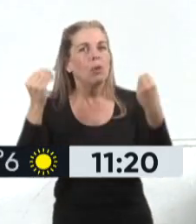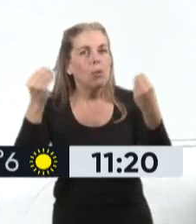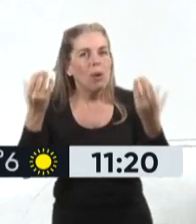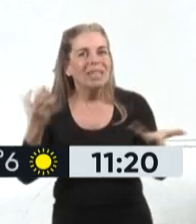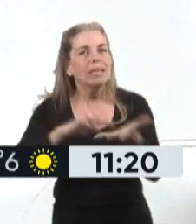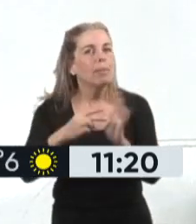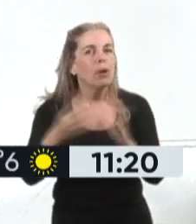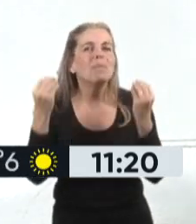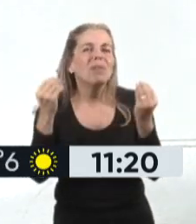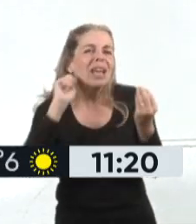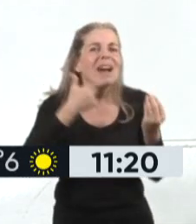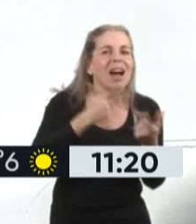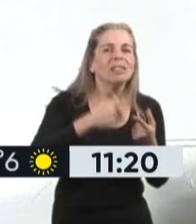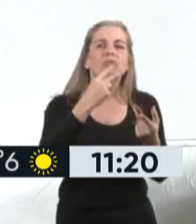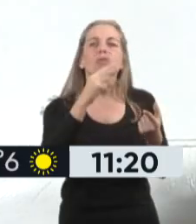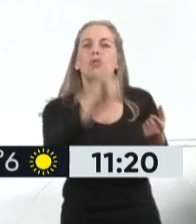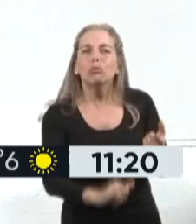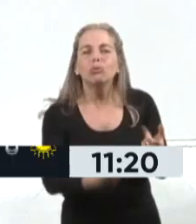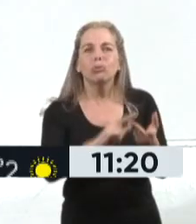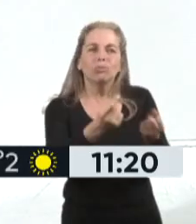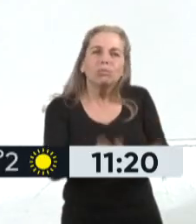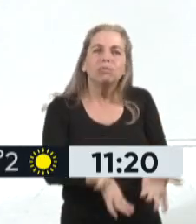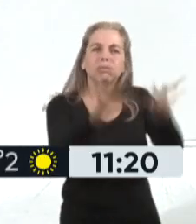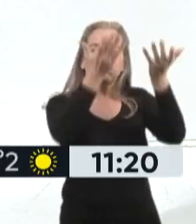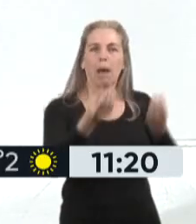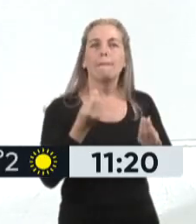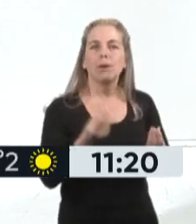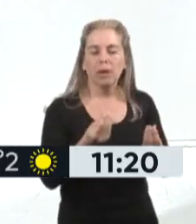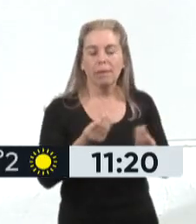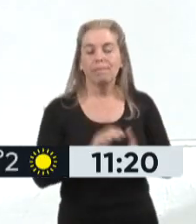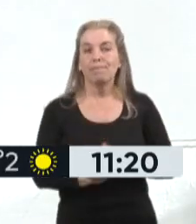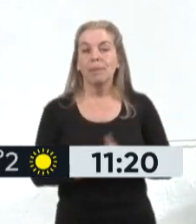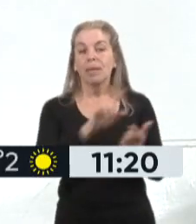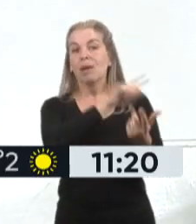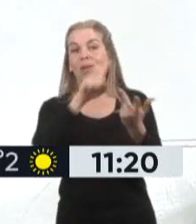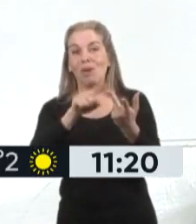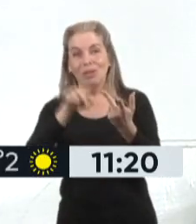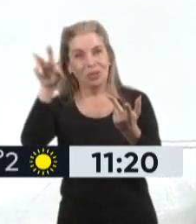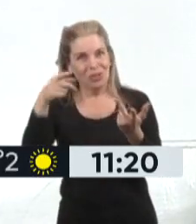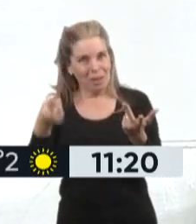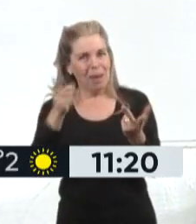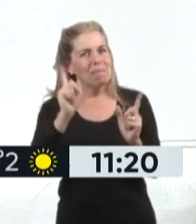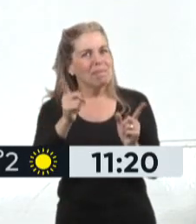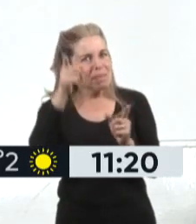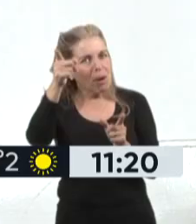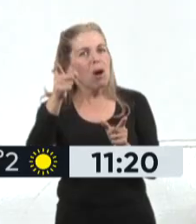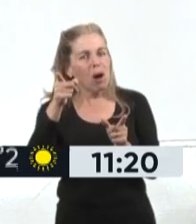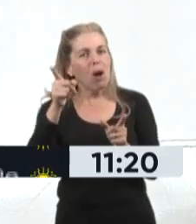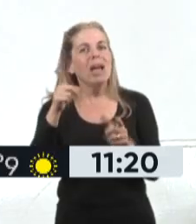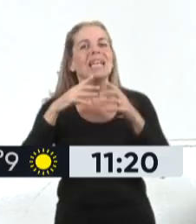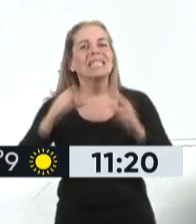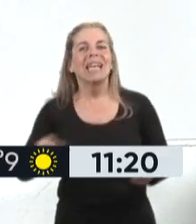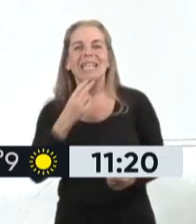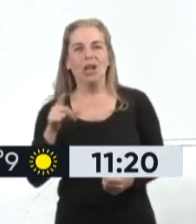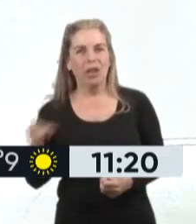de los aumentos? ¿En qué sentido se basan esos aumentos de los servicios públicos? Y por otro lado, hablando también de lo que decía el secretario de